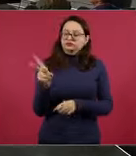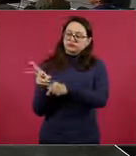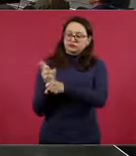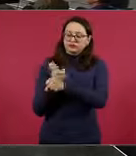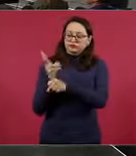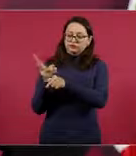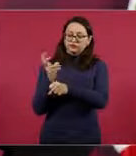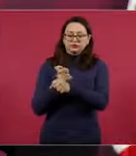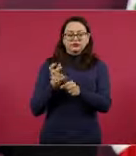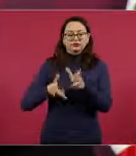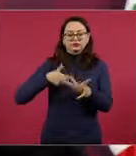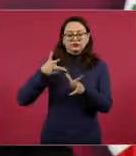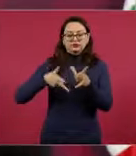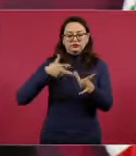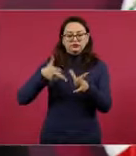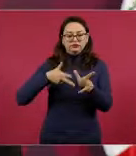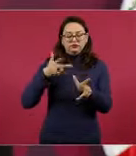Vamos a salir